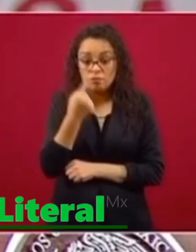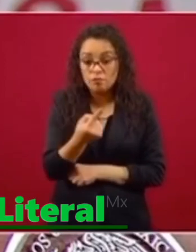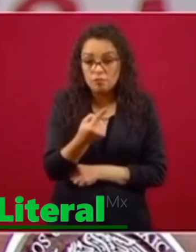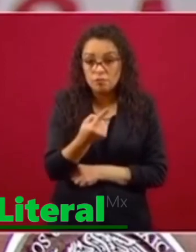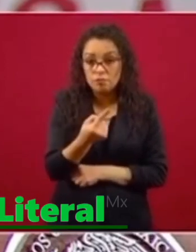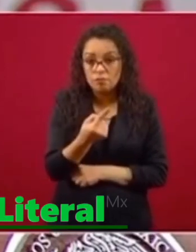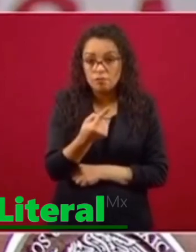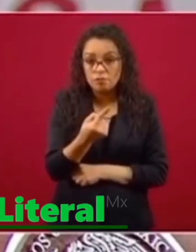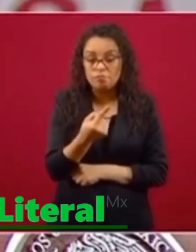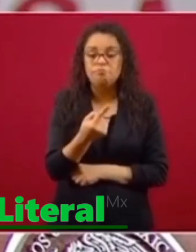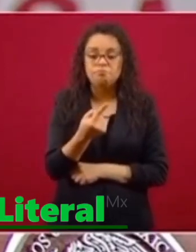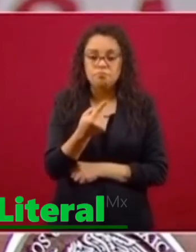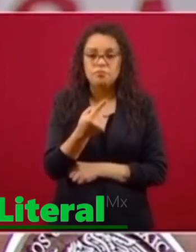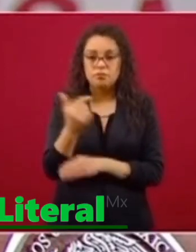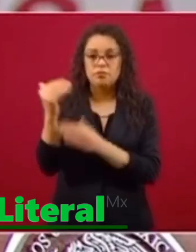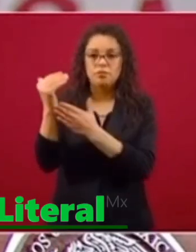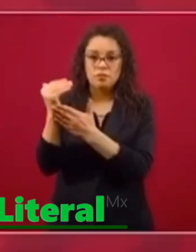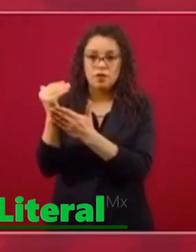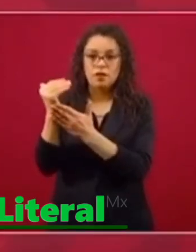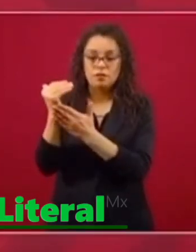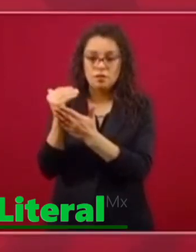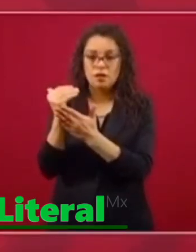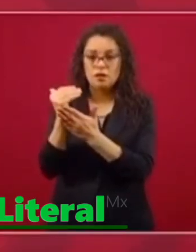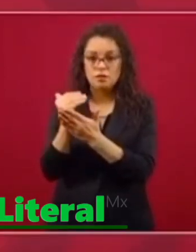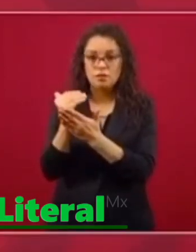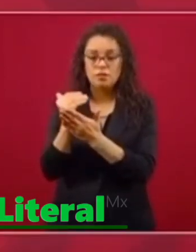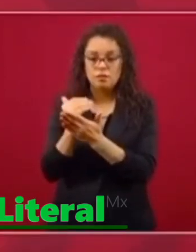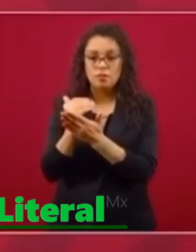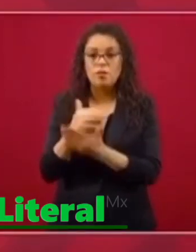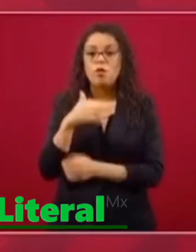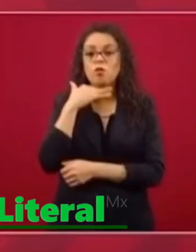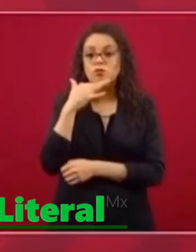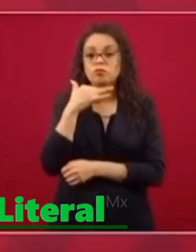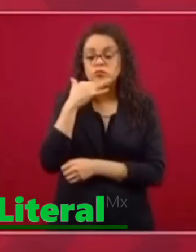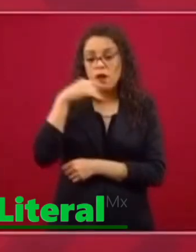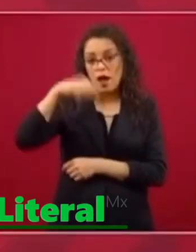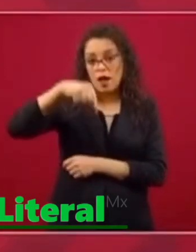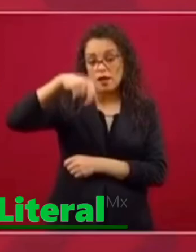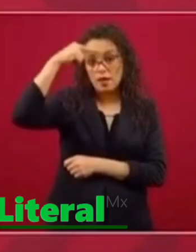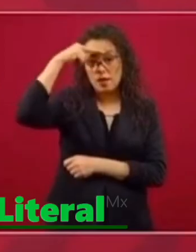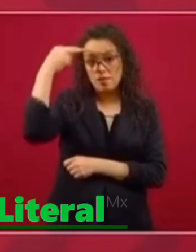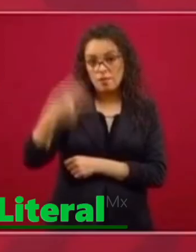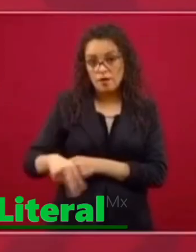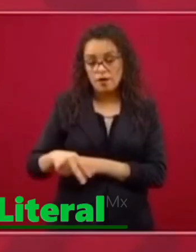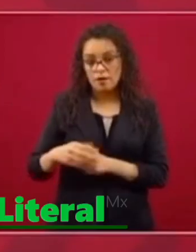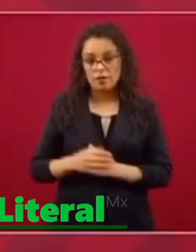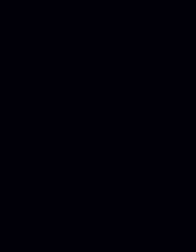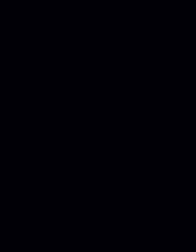está bajando la corrupción en México es una realidad.